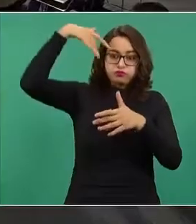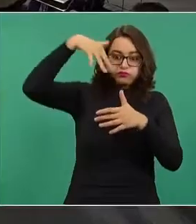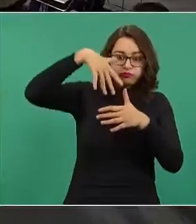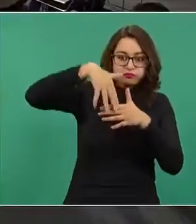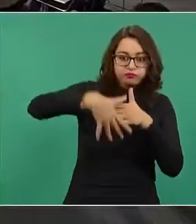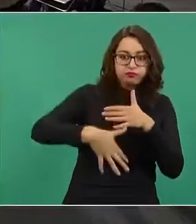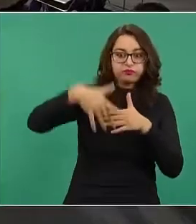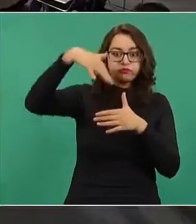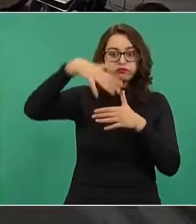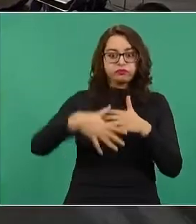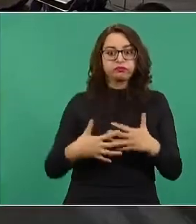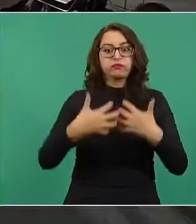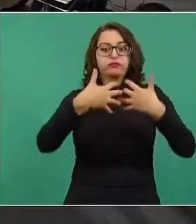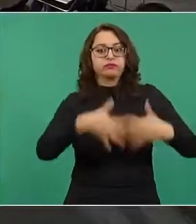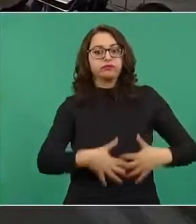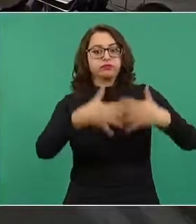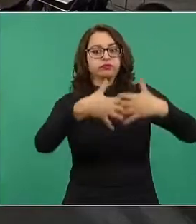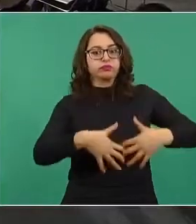si encontraron.